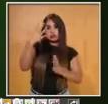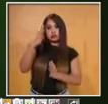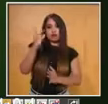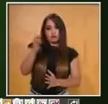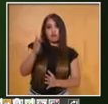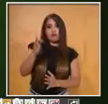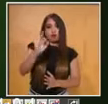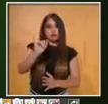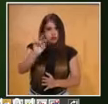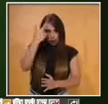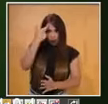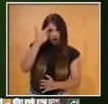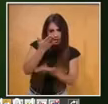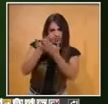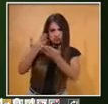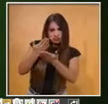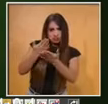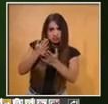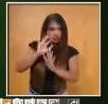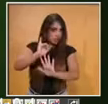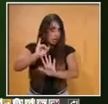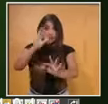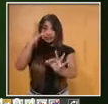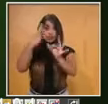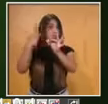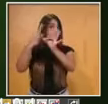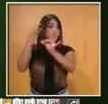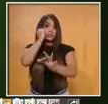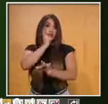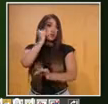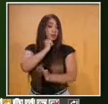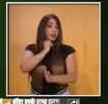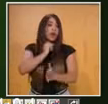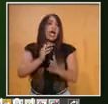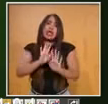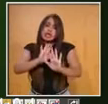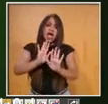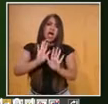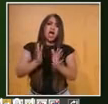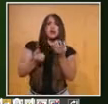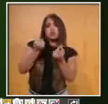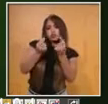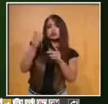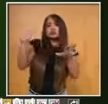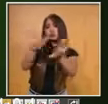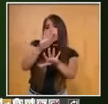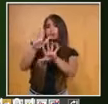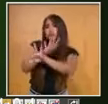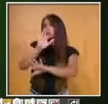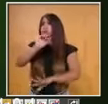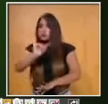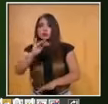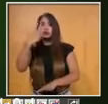actualmente. Se han hecho algunas modificaciones, pero esa es la que nos rige, la de el 5 de